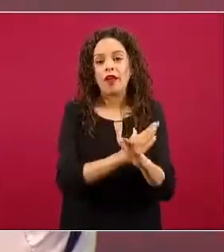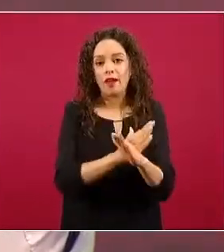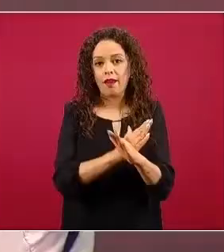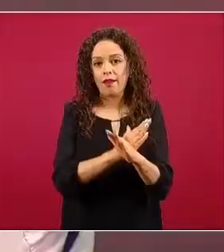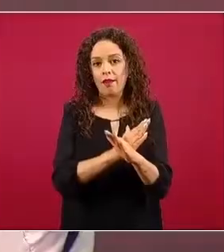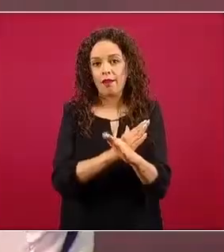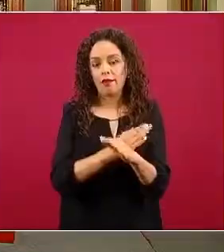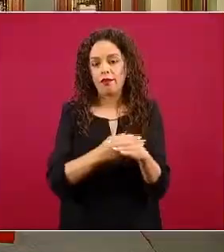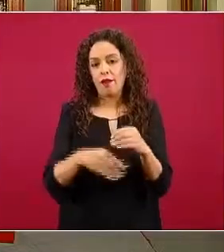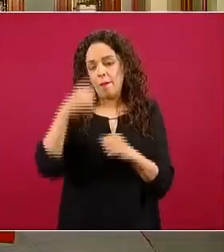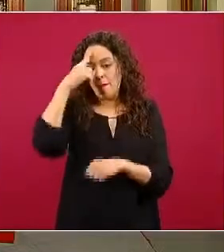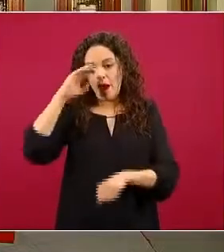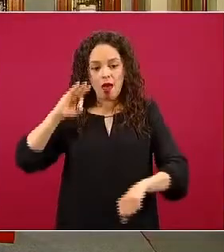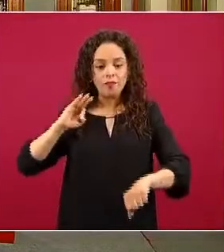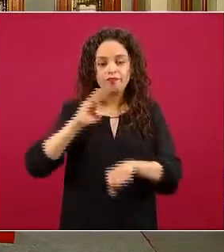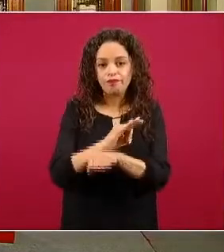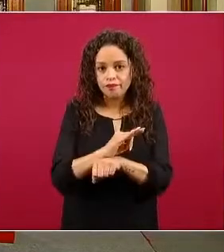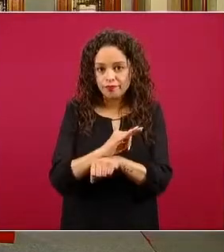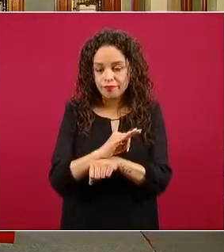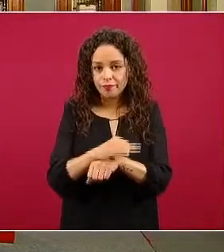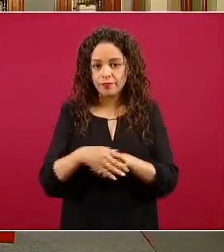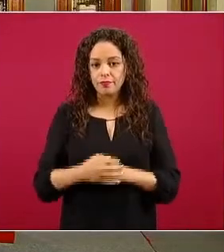personas con mayor